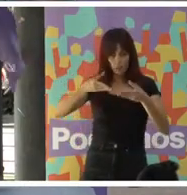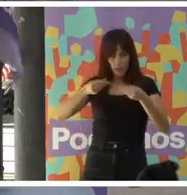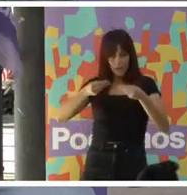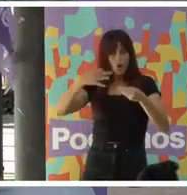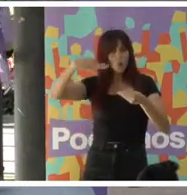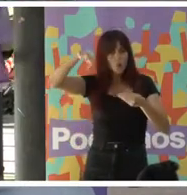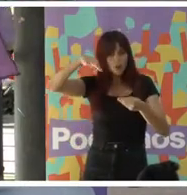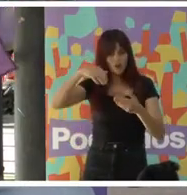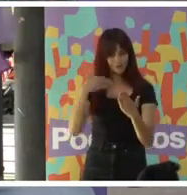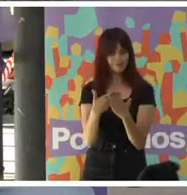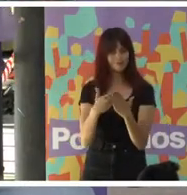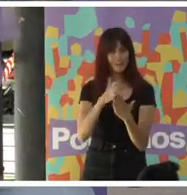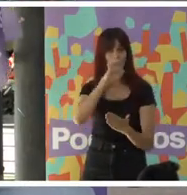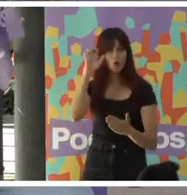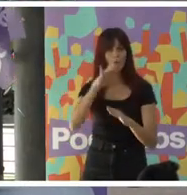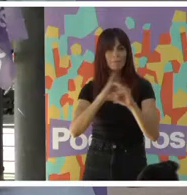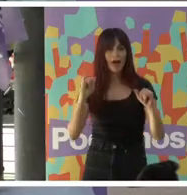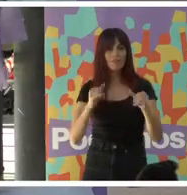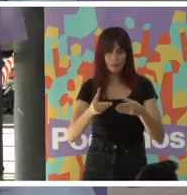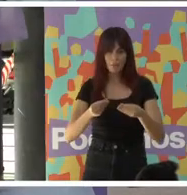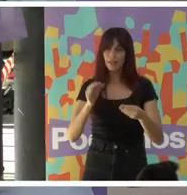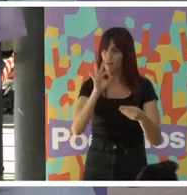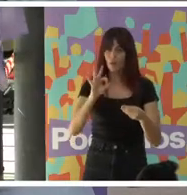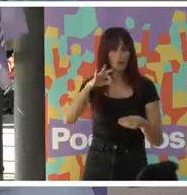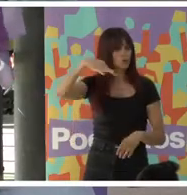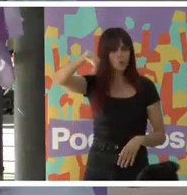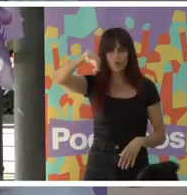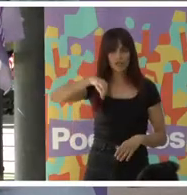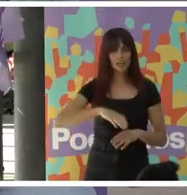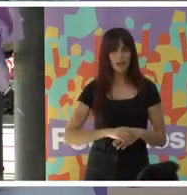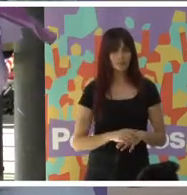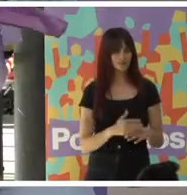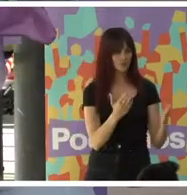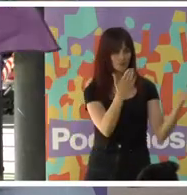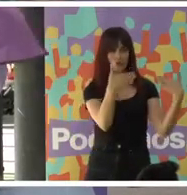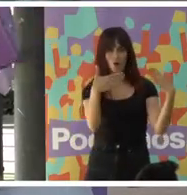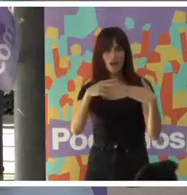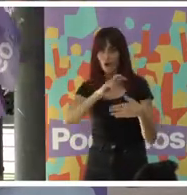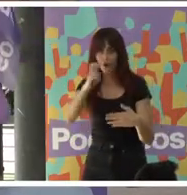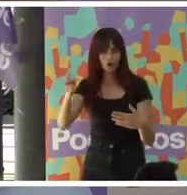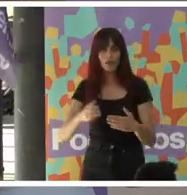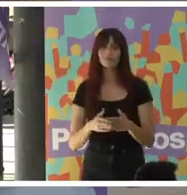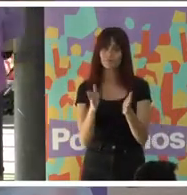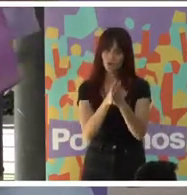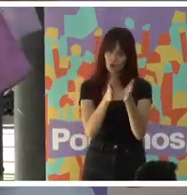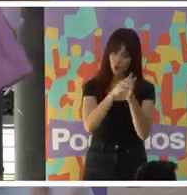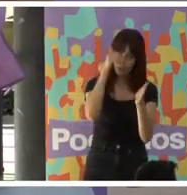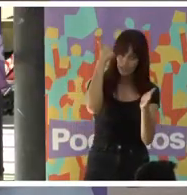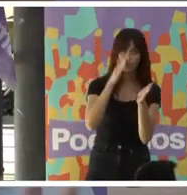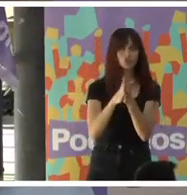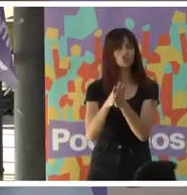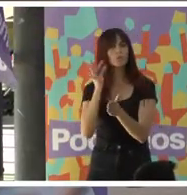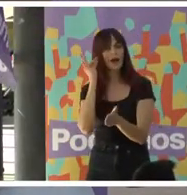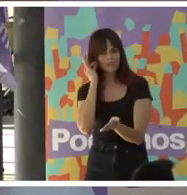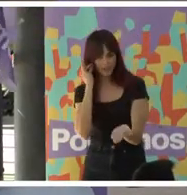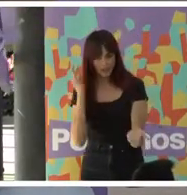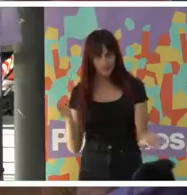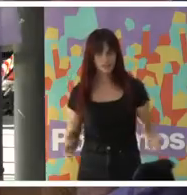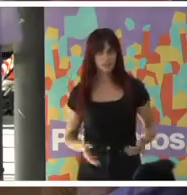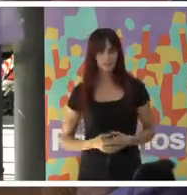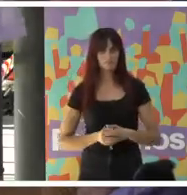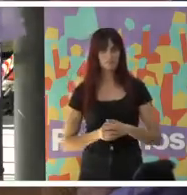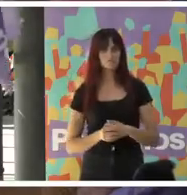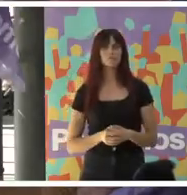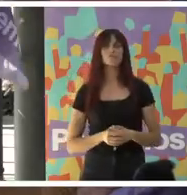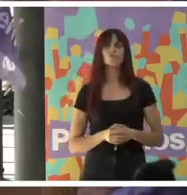garantiza una Europa de paz es la papeleta de Podemos, ninguna otra. Así que, compañeros y compañeras,